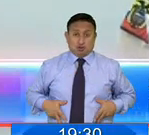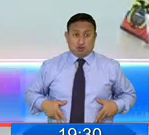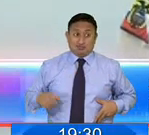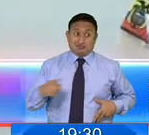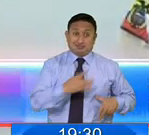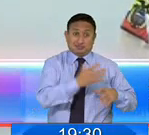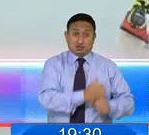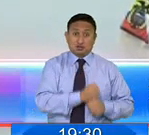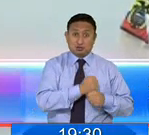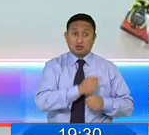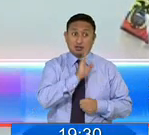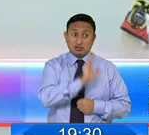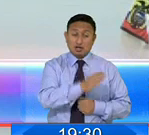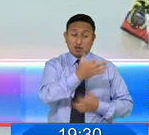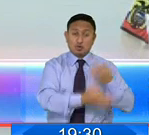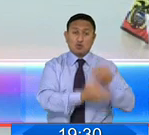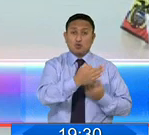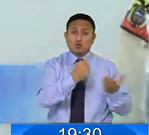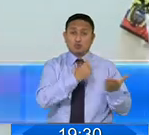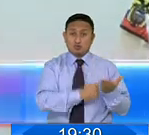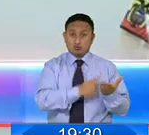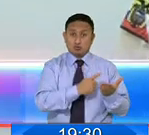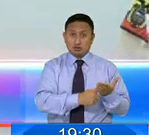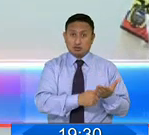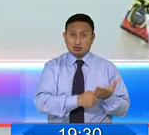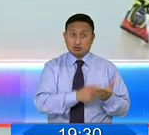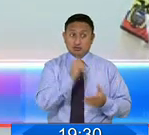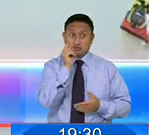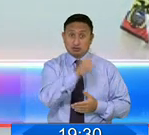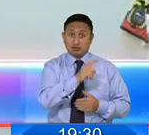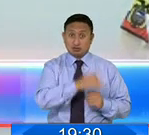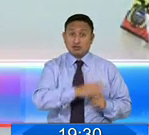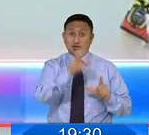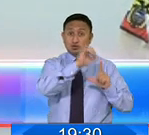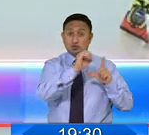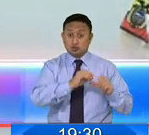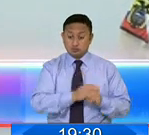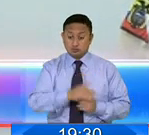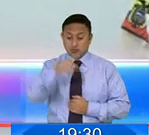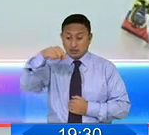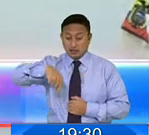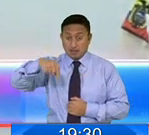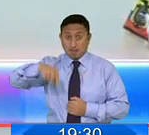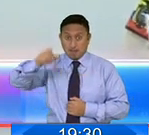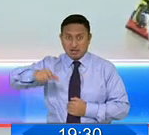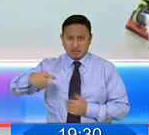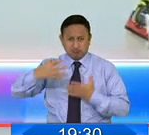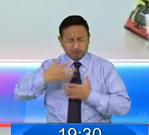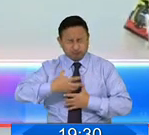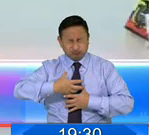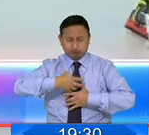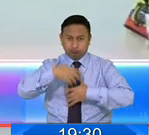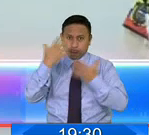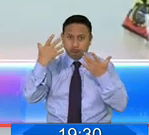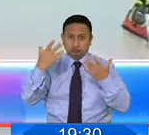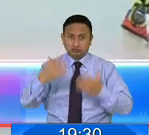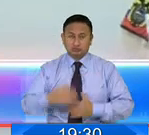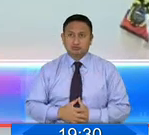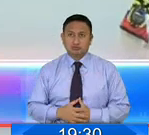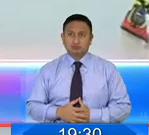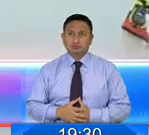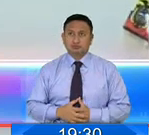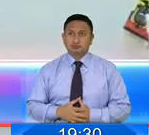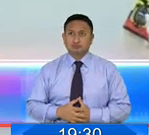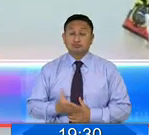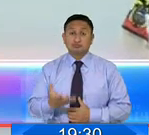la audiencia de formulación de cargos se lo realice vía Zoom, porque la población estaba bastante